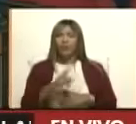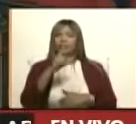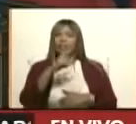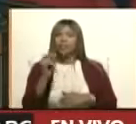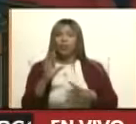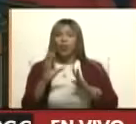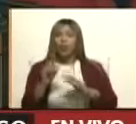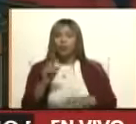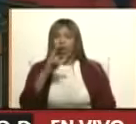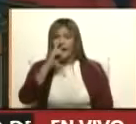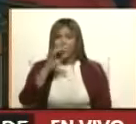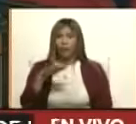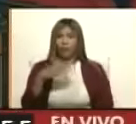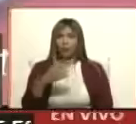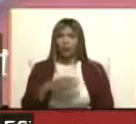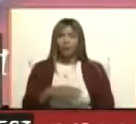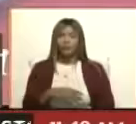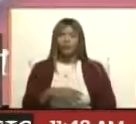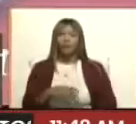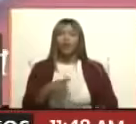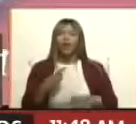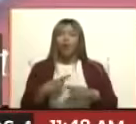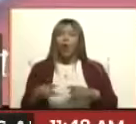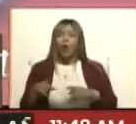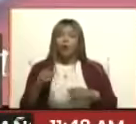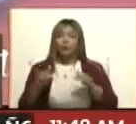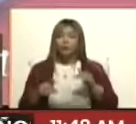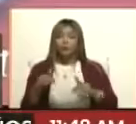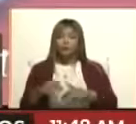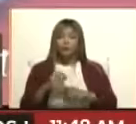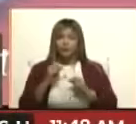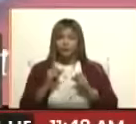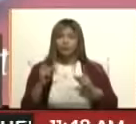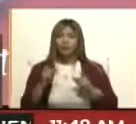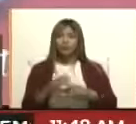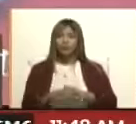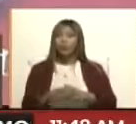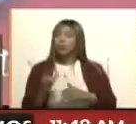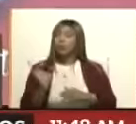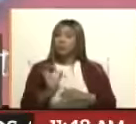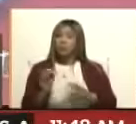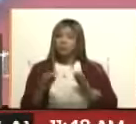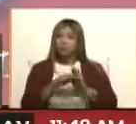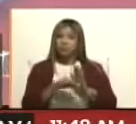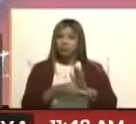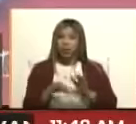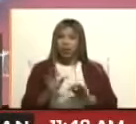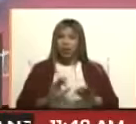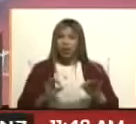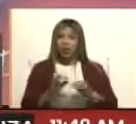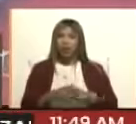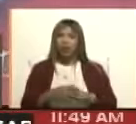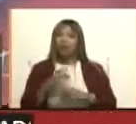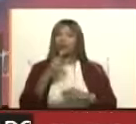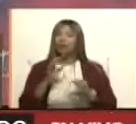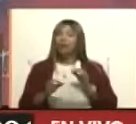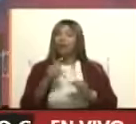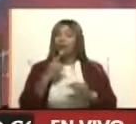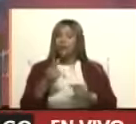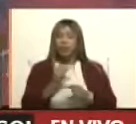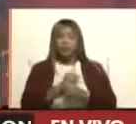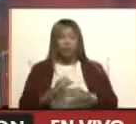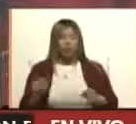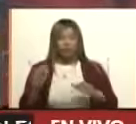190 años después, otro referendo inédito. No estaba contemplado en ninguna parte, los juristas decían que era